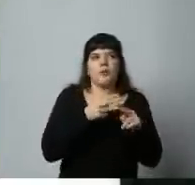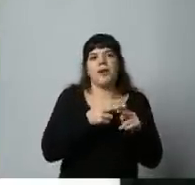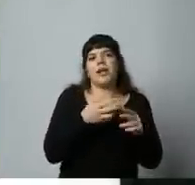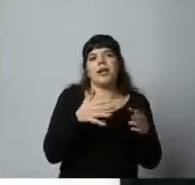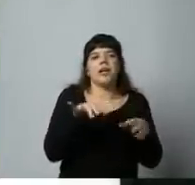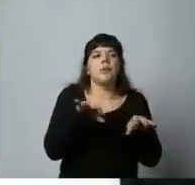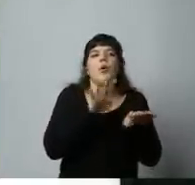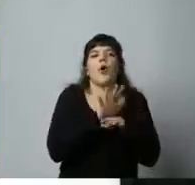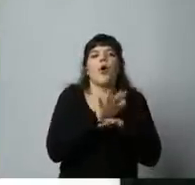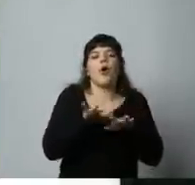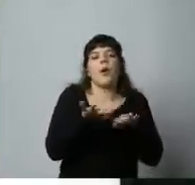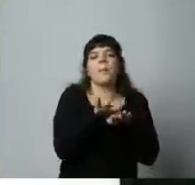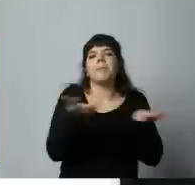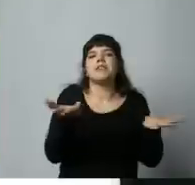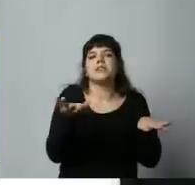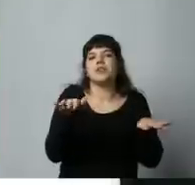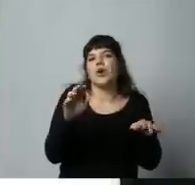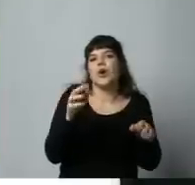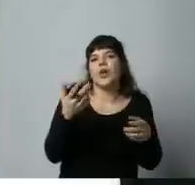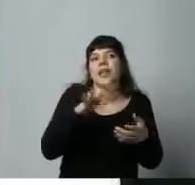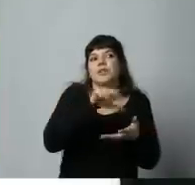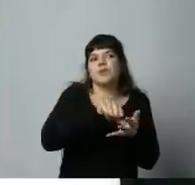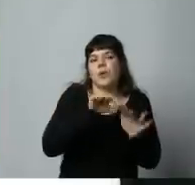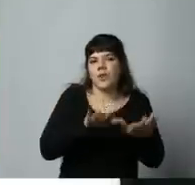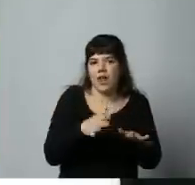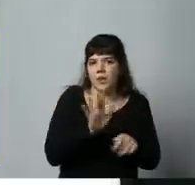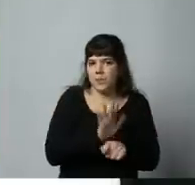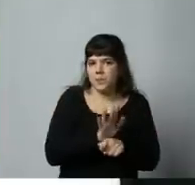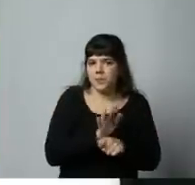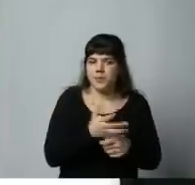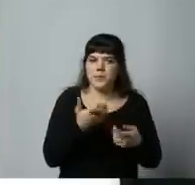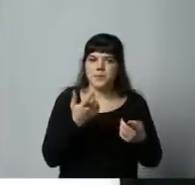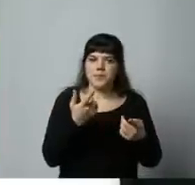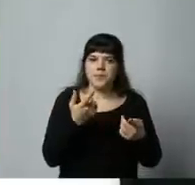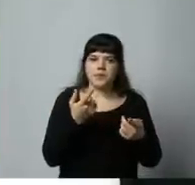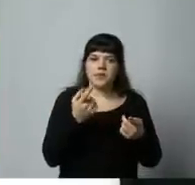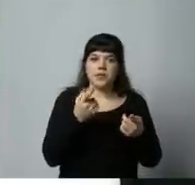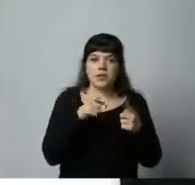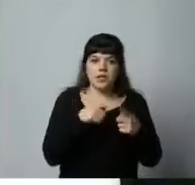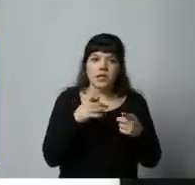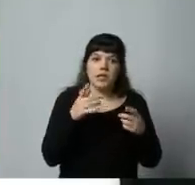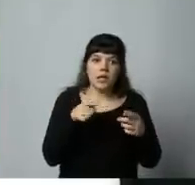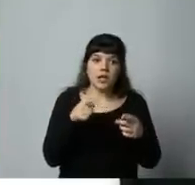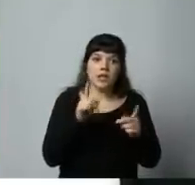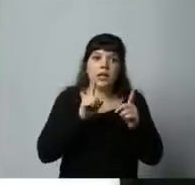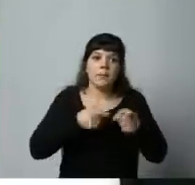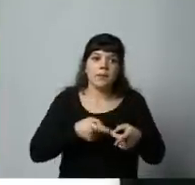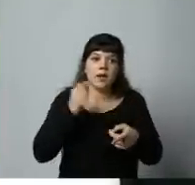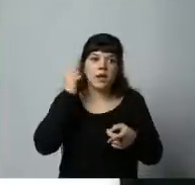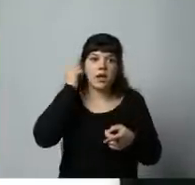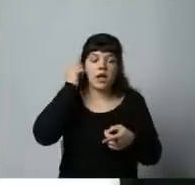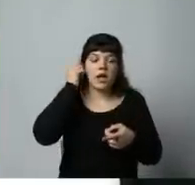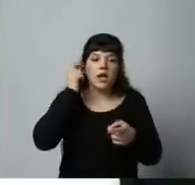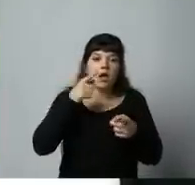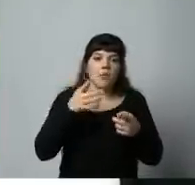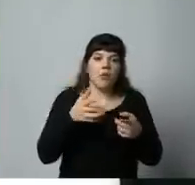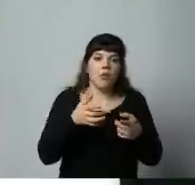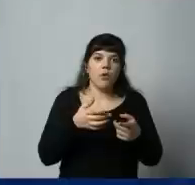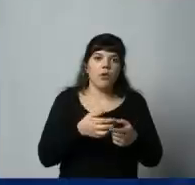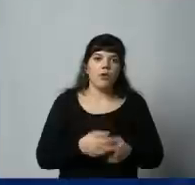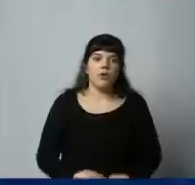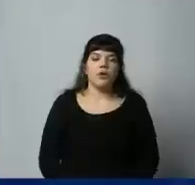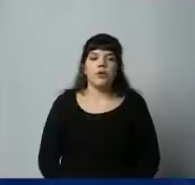cartera de de de tierras e inmuebles este y eso ha sido eh la